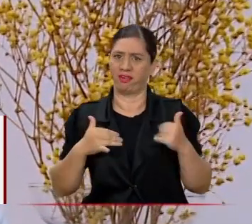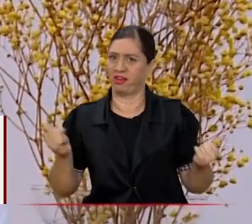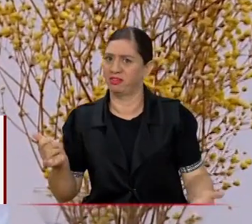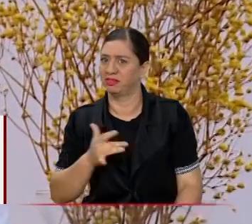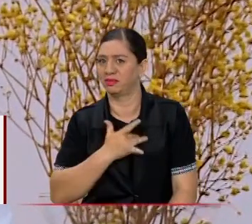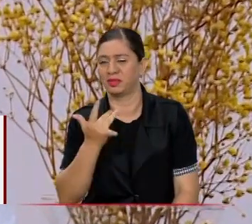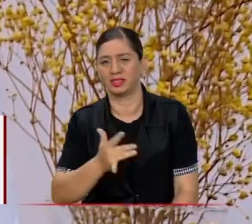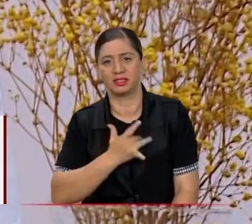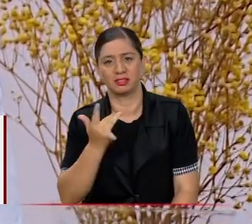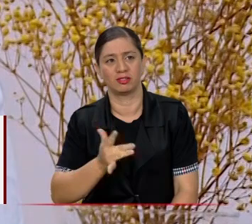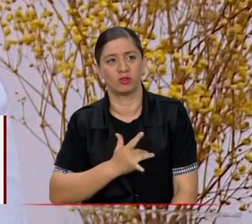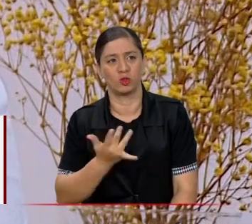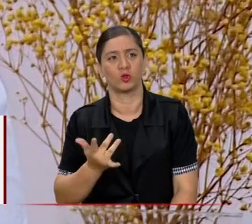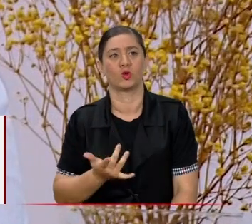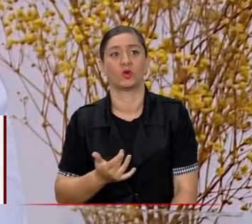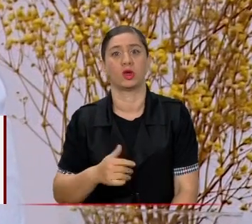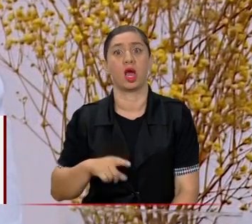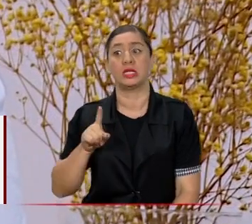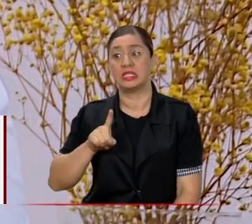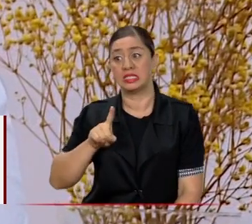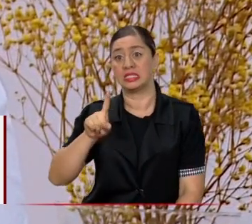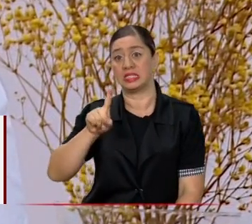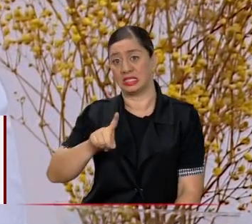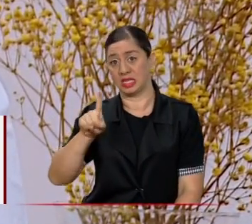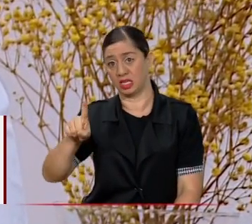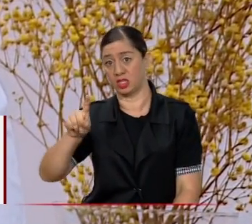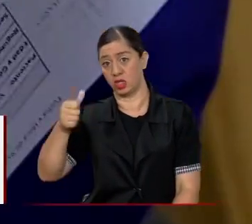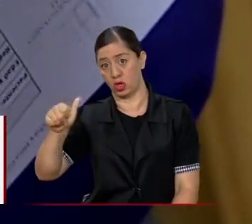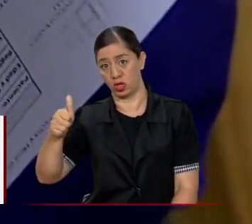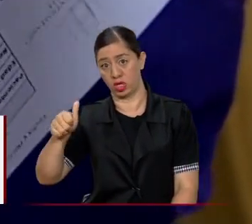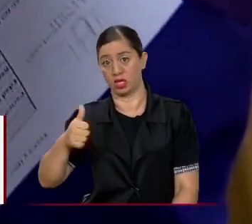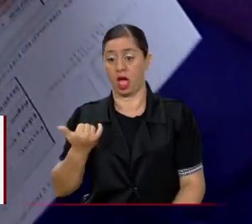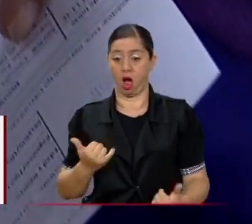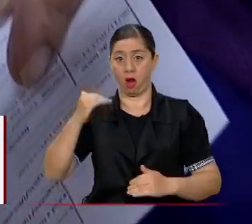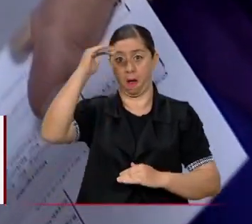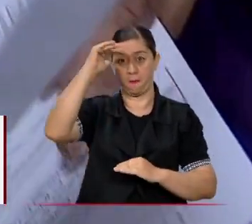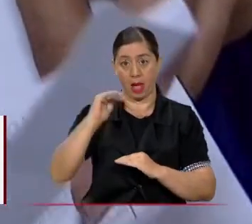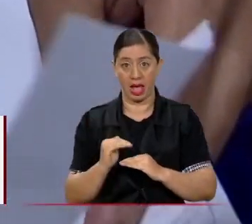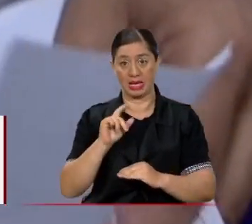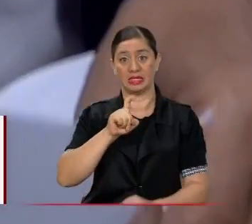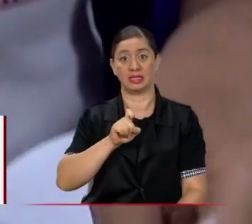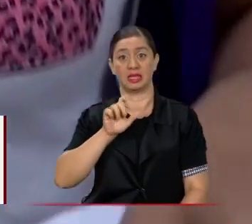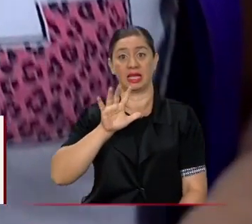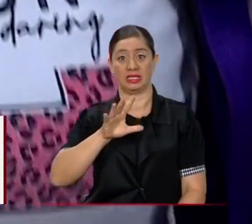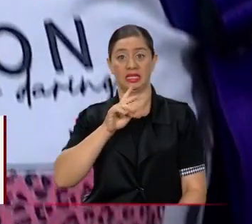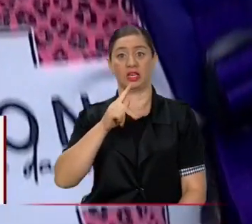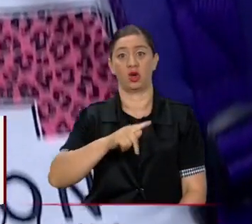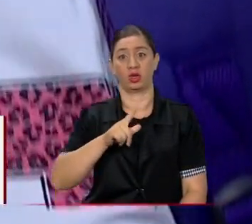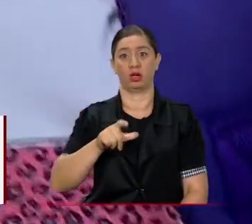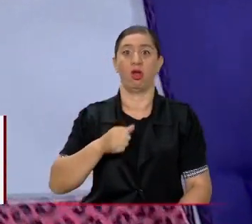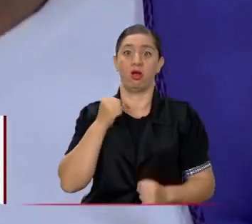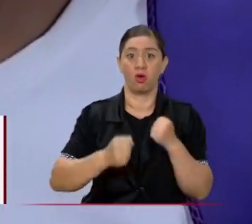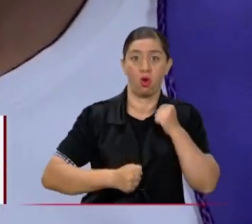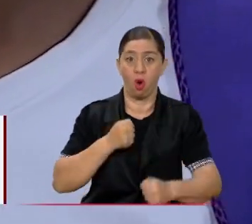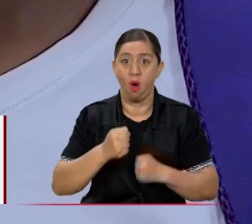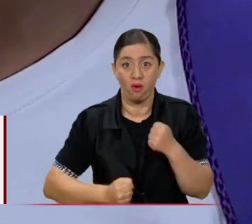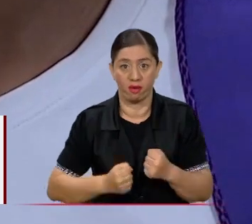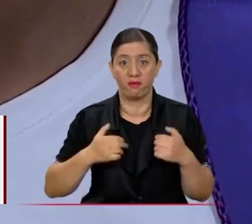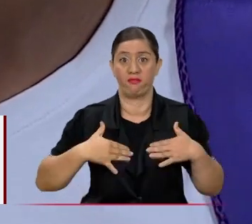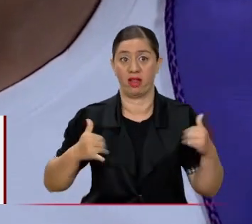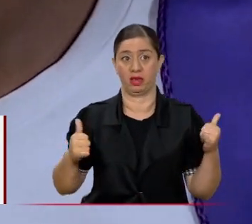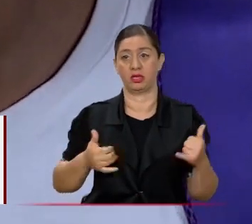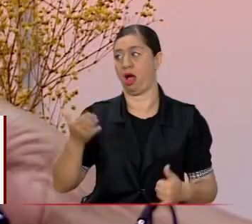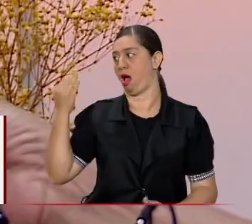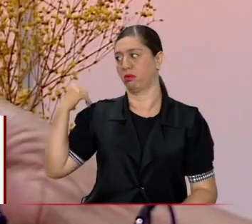feliz. Cuando inicié pesaba 110, ahora estoy en 65 kilos y muy feliz porque ya puedo correr, antes no lo podía